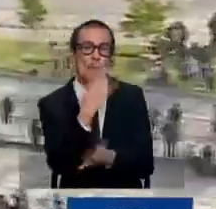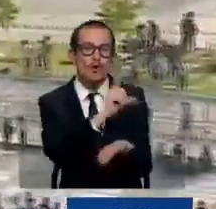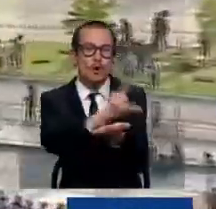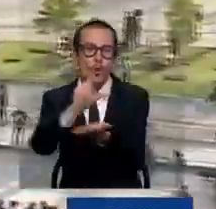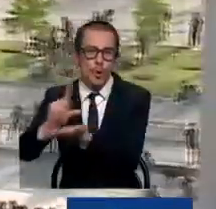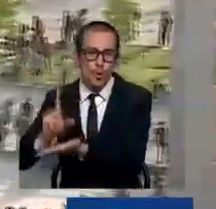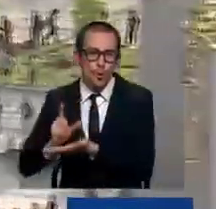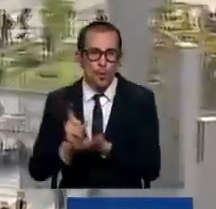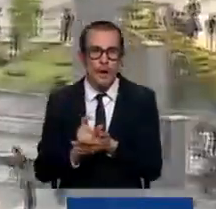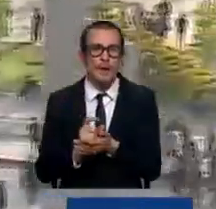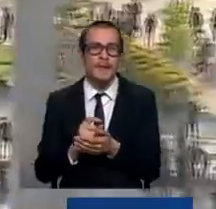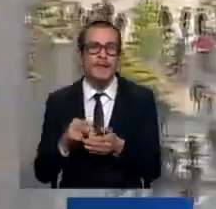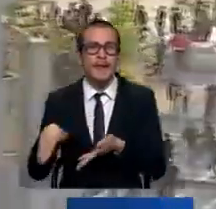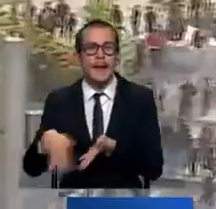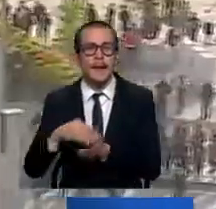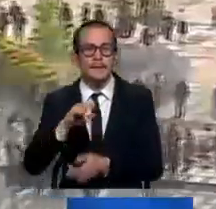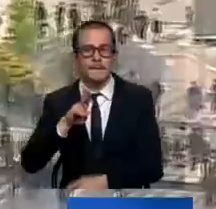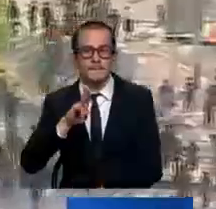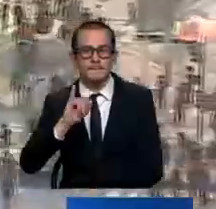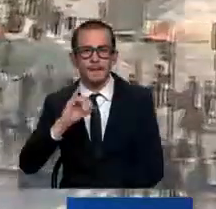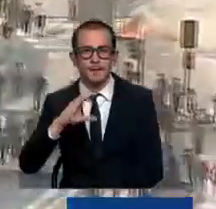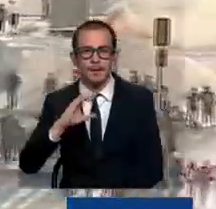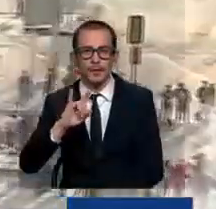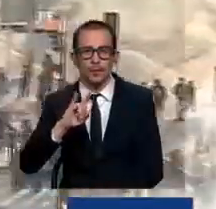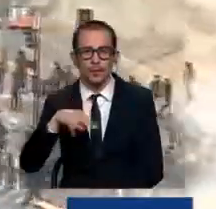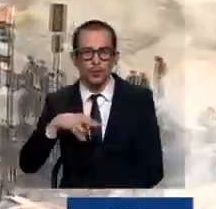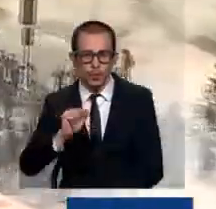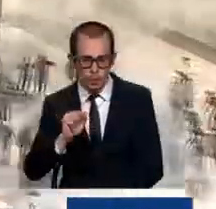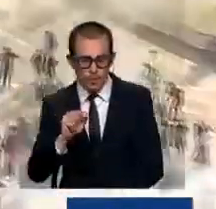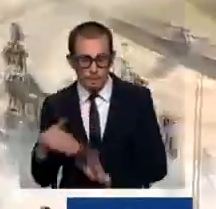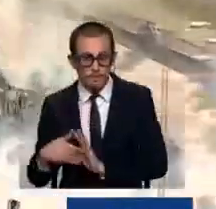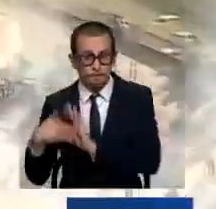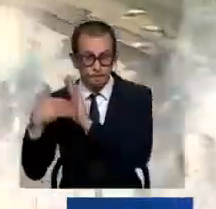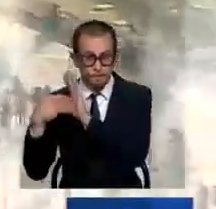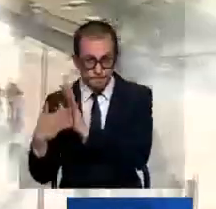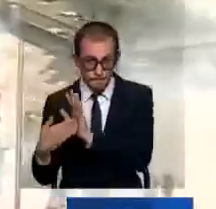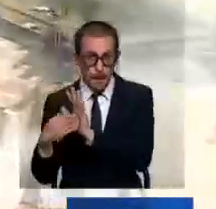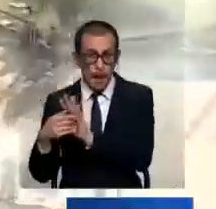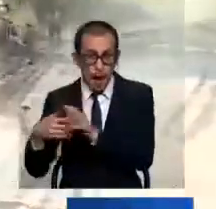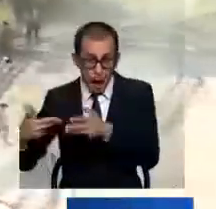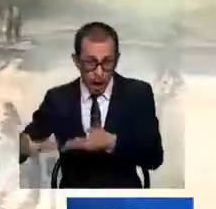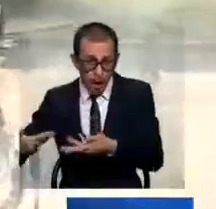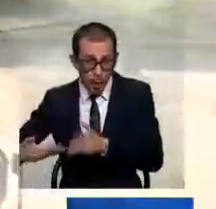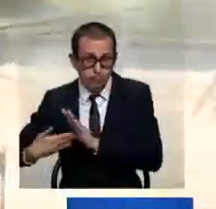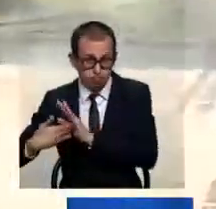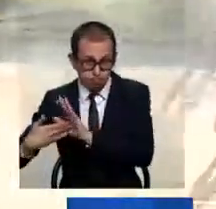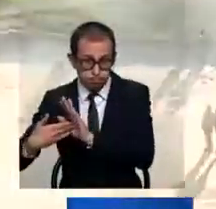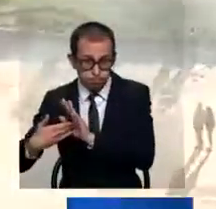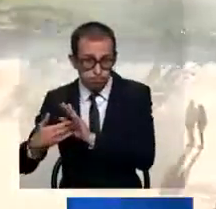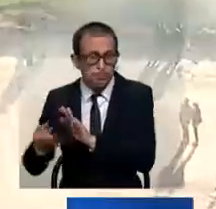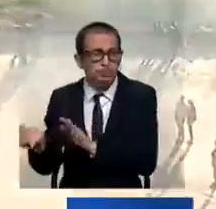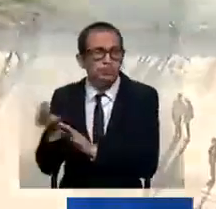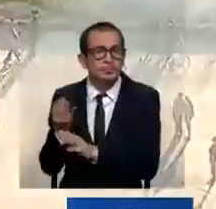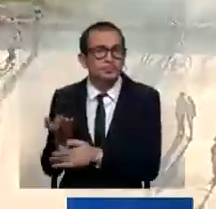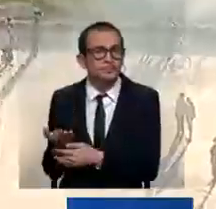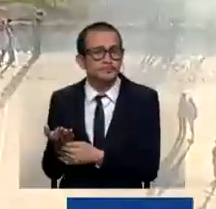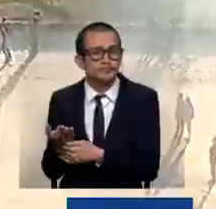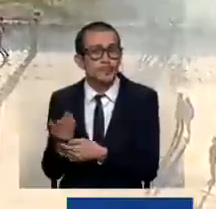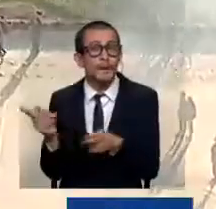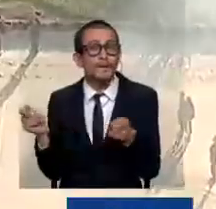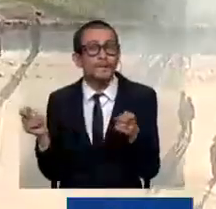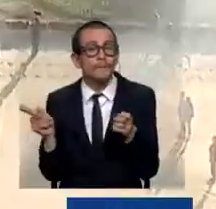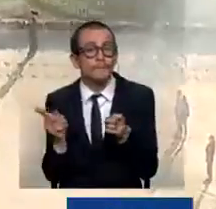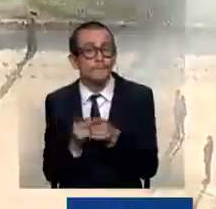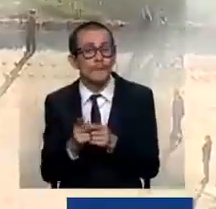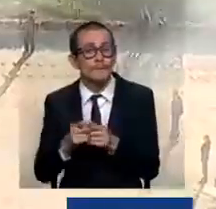de Vicuña Mackenna, es lo que estamos monitoreando acá y lo que está sucediendo en vivo y en directo. Dígame, Mónica. En breve van a hablar